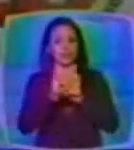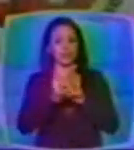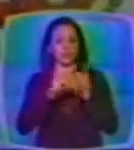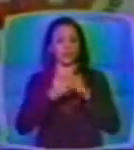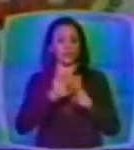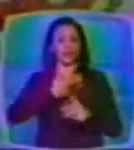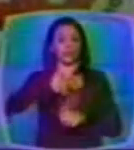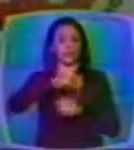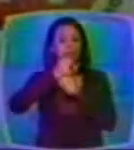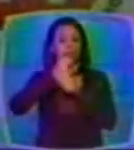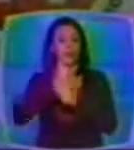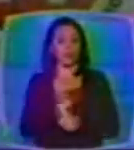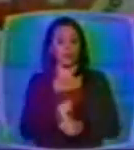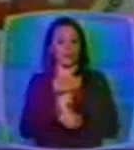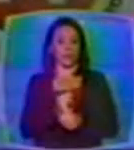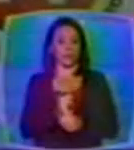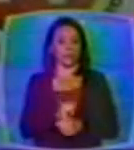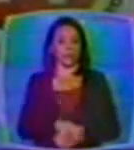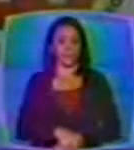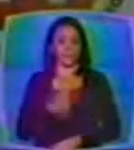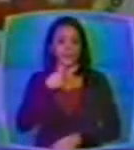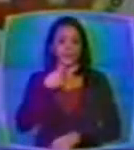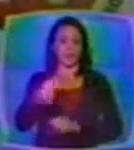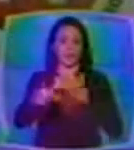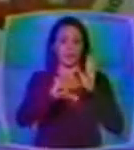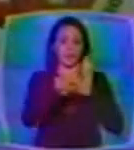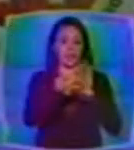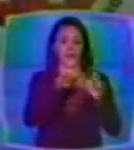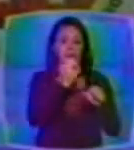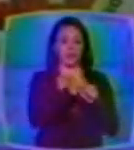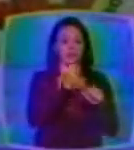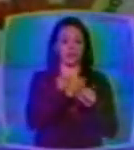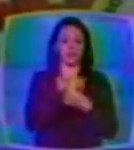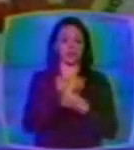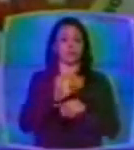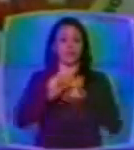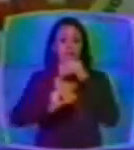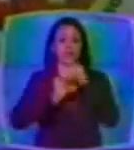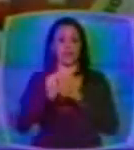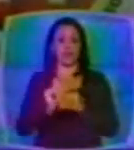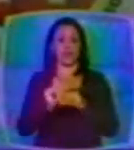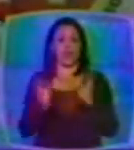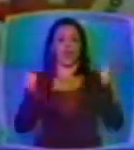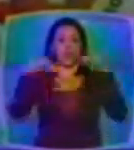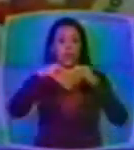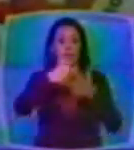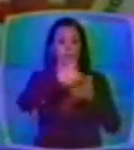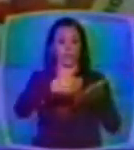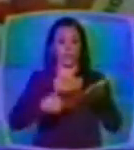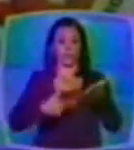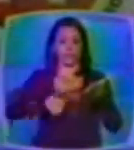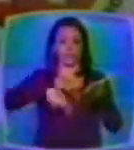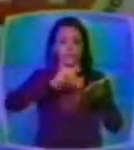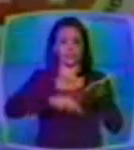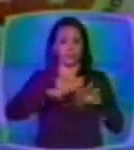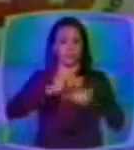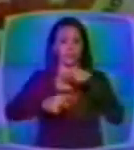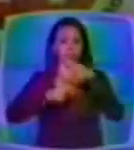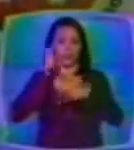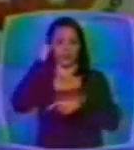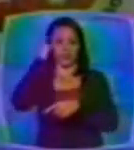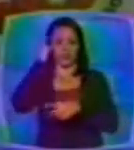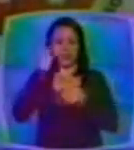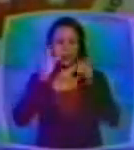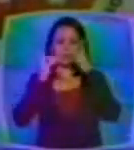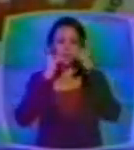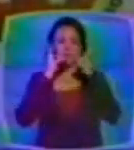lo tanto estamos a la espera sobre lo que dice la Ley Orgánica del Trabajo para instalar la convención colectiva que debe instalarse en los próximos días